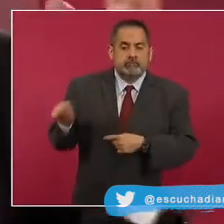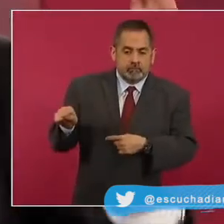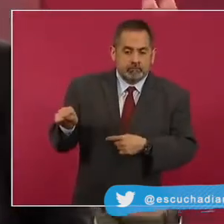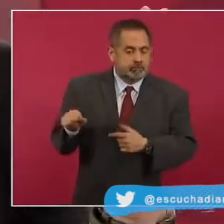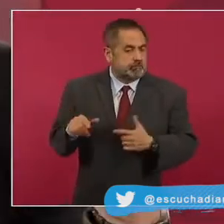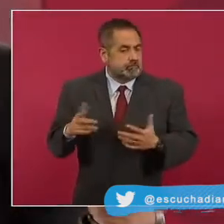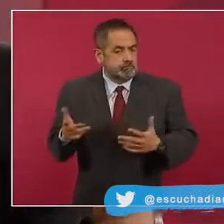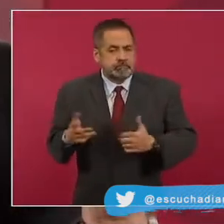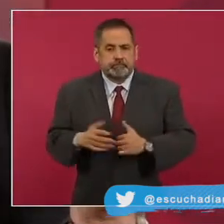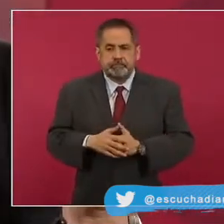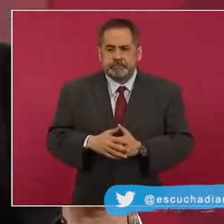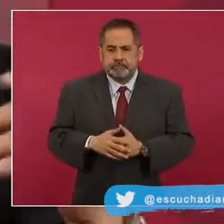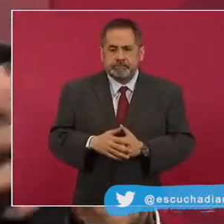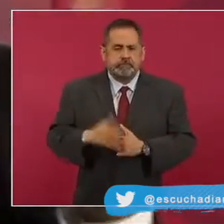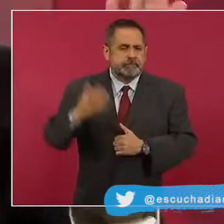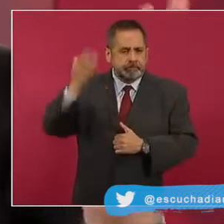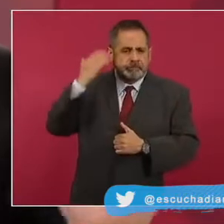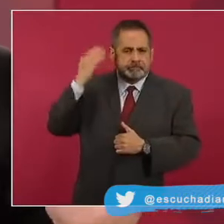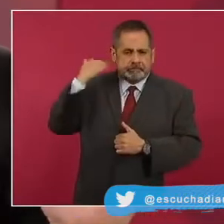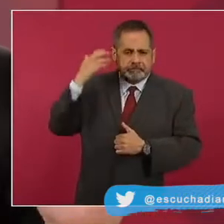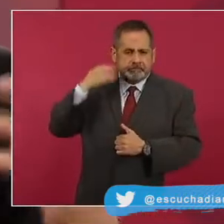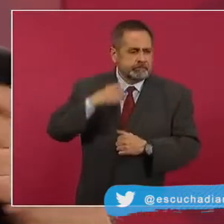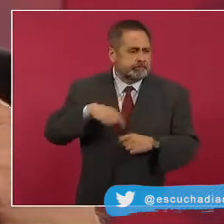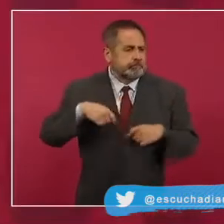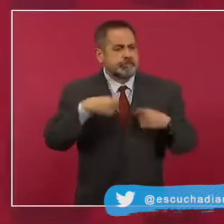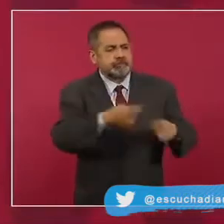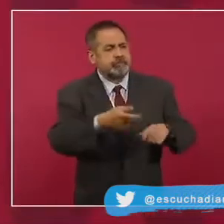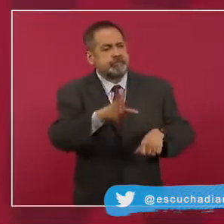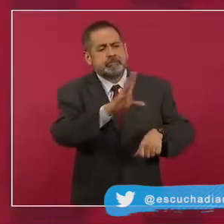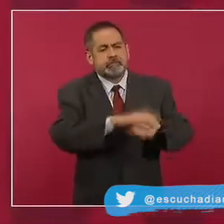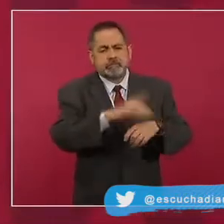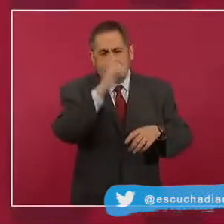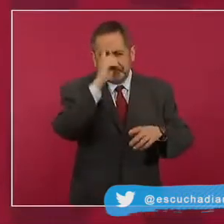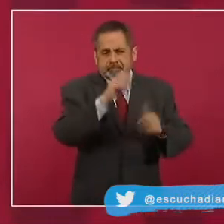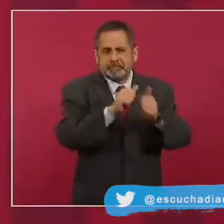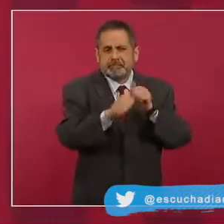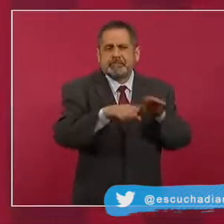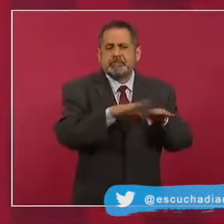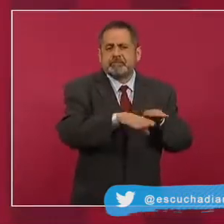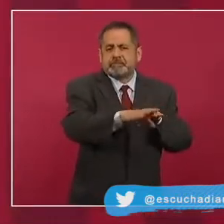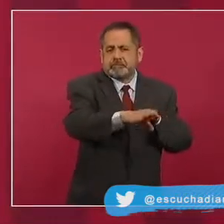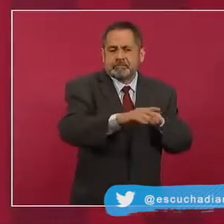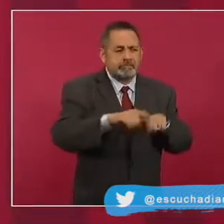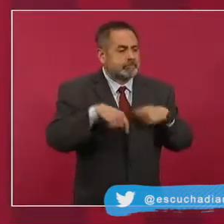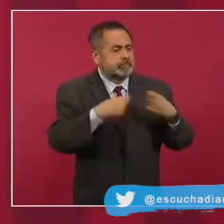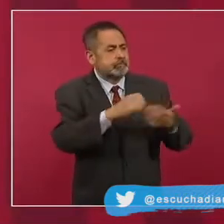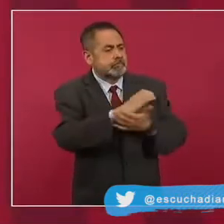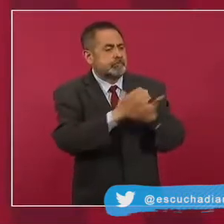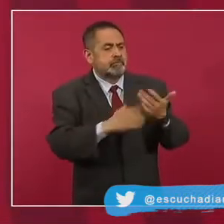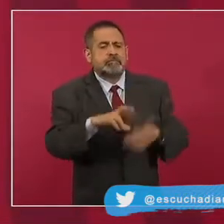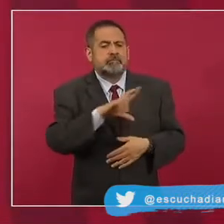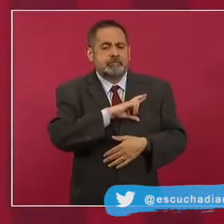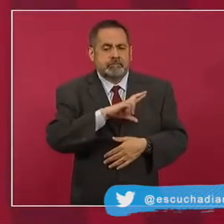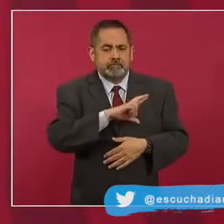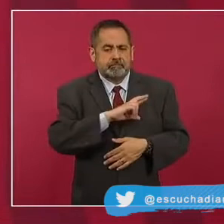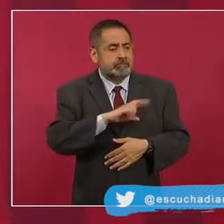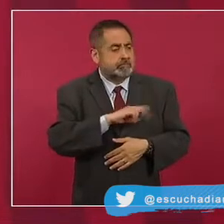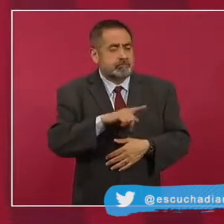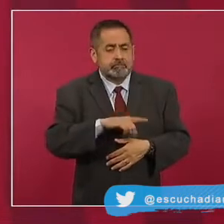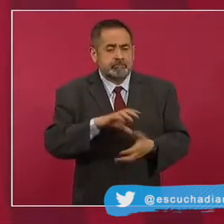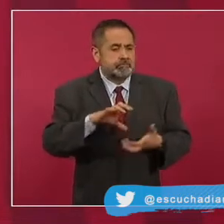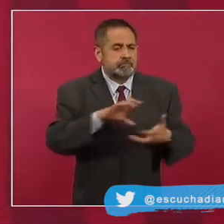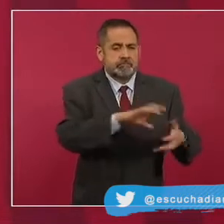pueblo y no se les permitirá tener el control de los precios de la energía eléctrica en nuestro país han obtenido ganancias de manera desmedida